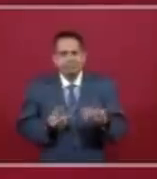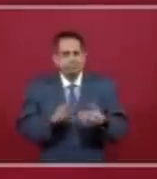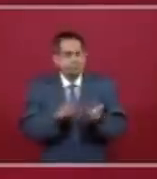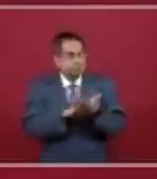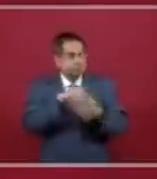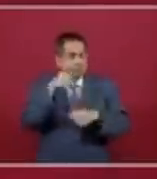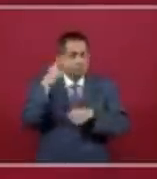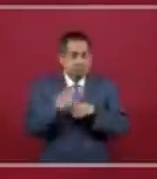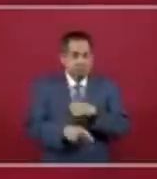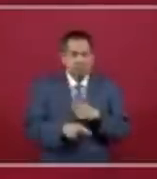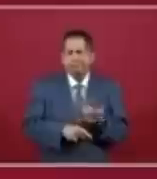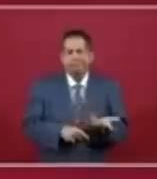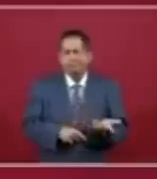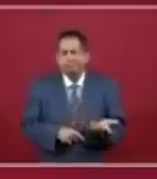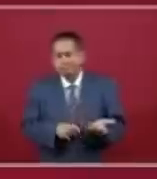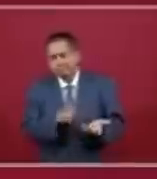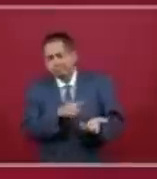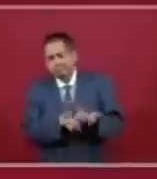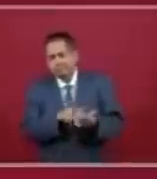peligrosos.